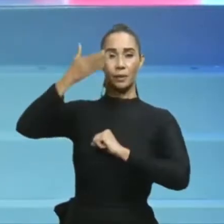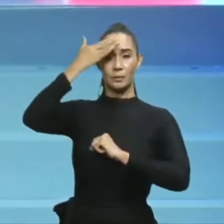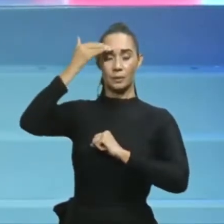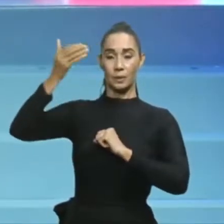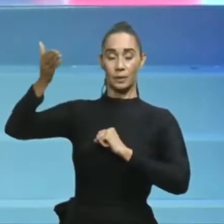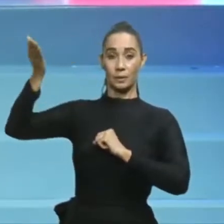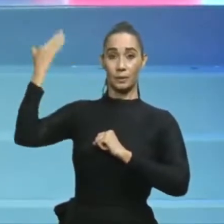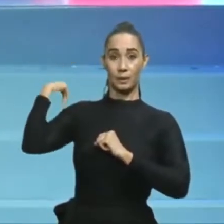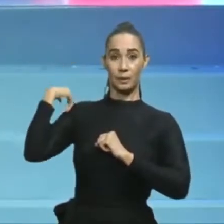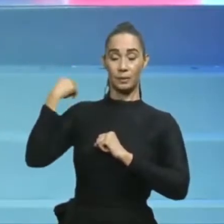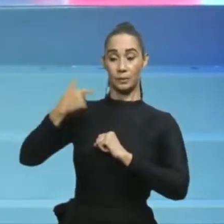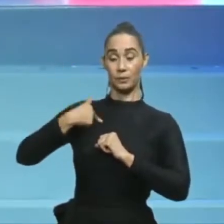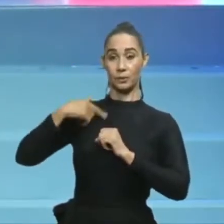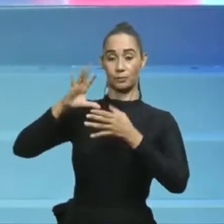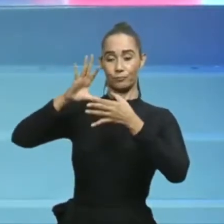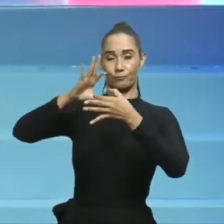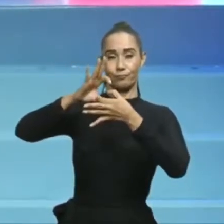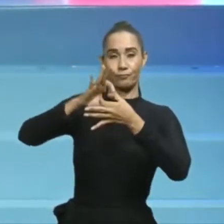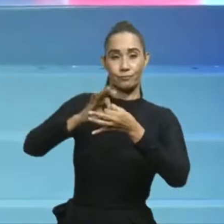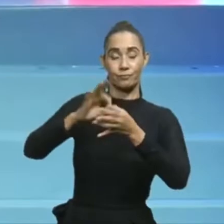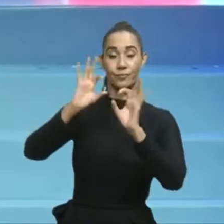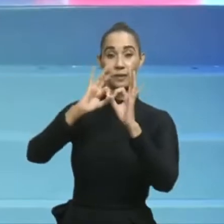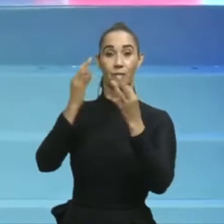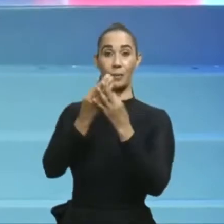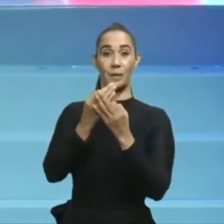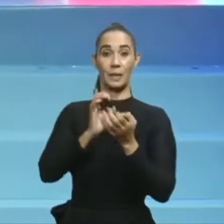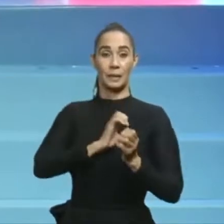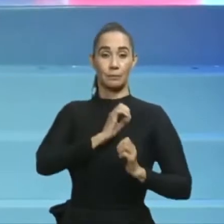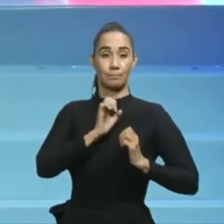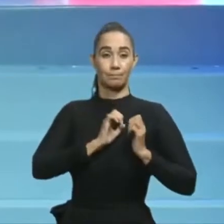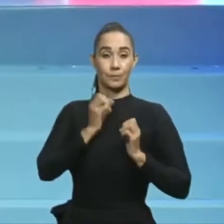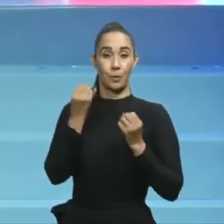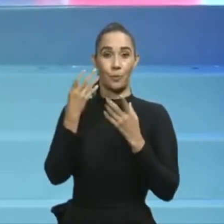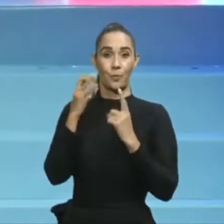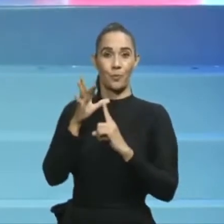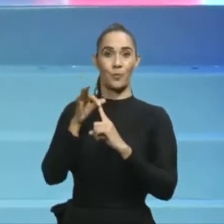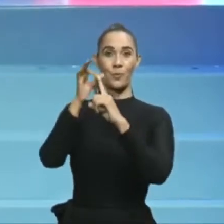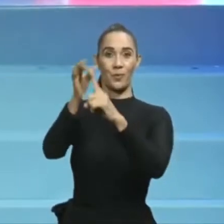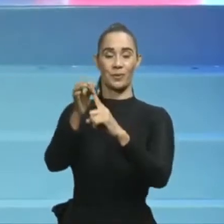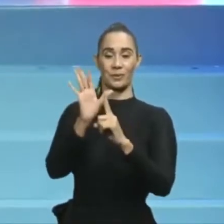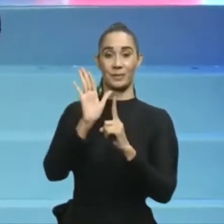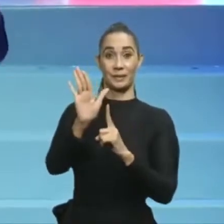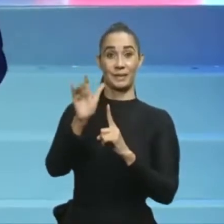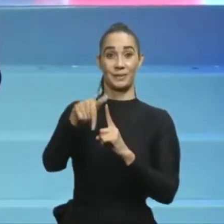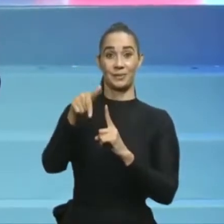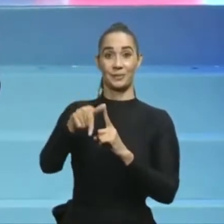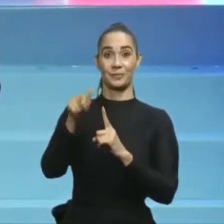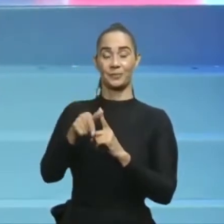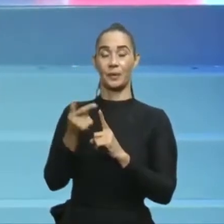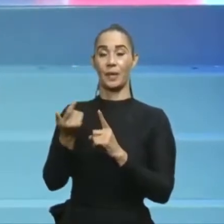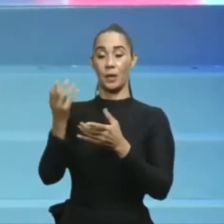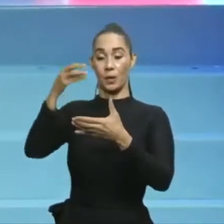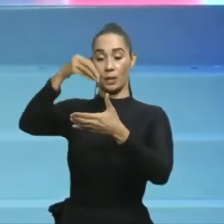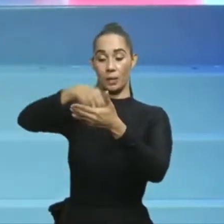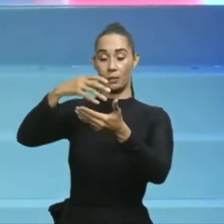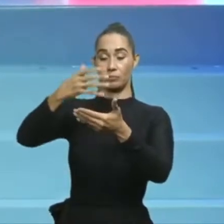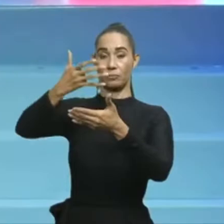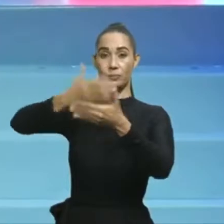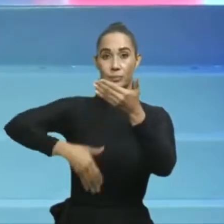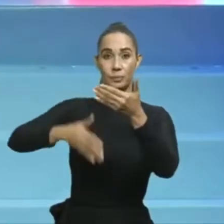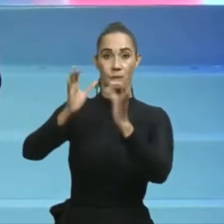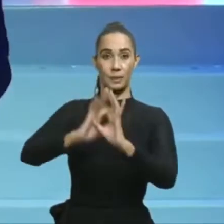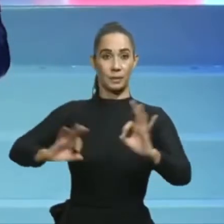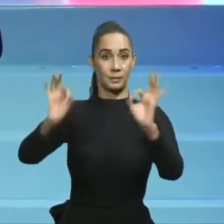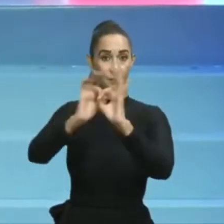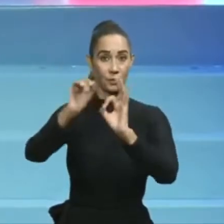una vinculación familiar y emotiva muy especial y que ahora forma parte con ellos de la agenda prioritaria del gobierno